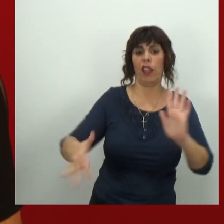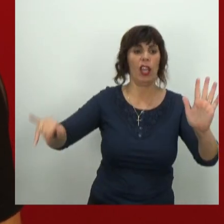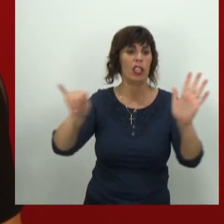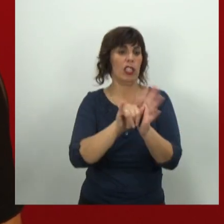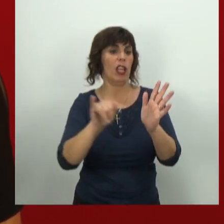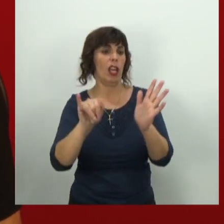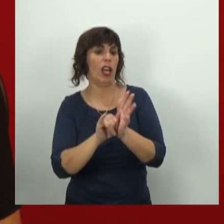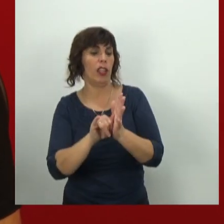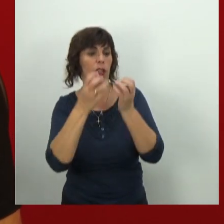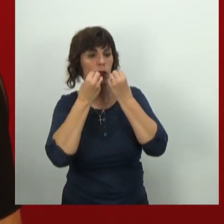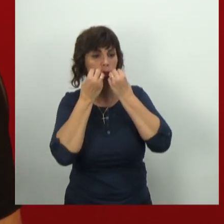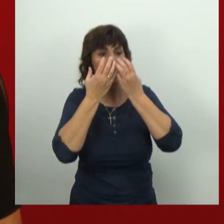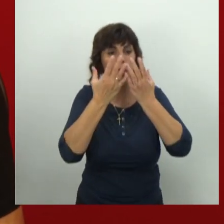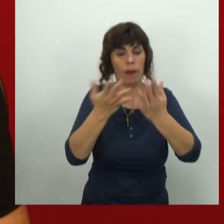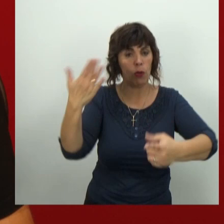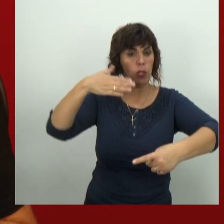manifestó.